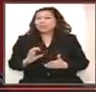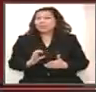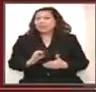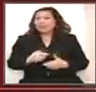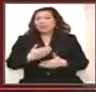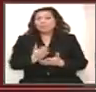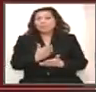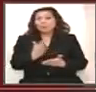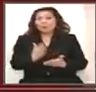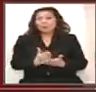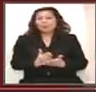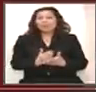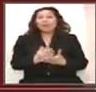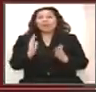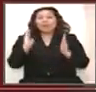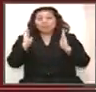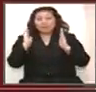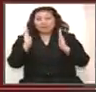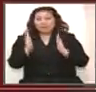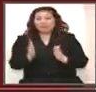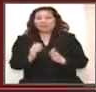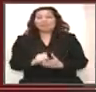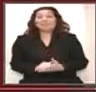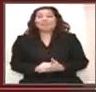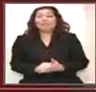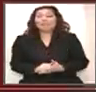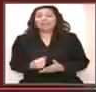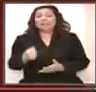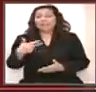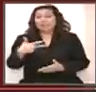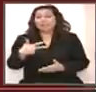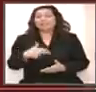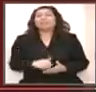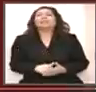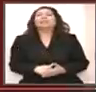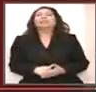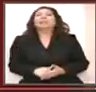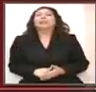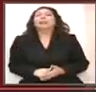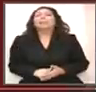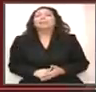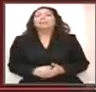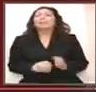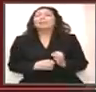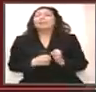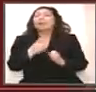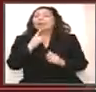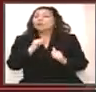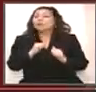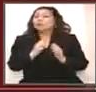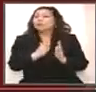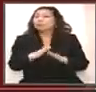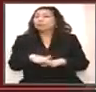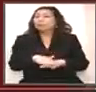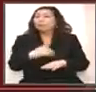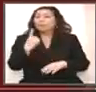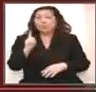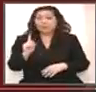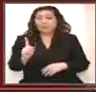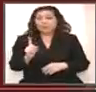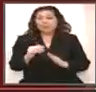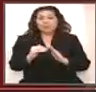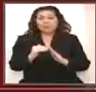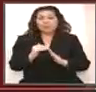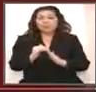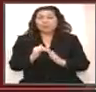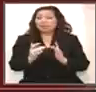la problemática a atender. La tercera etapa consiste en establecer acciones y estrategias por cada una de las líneas